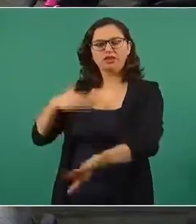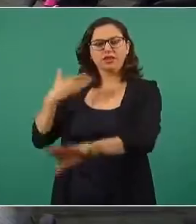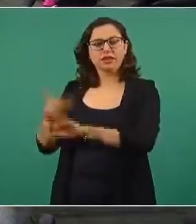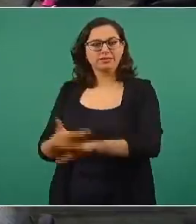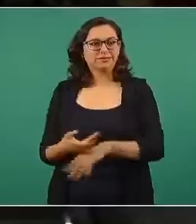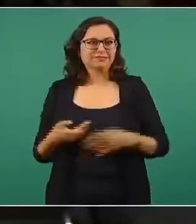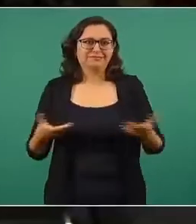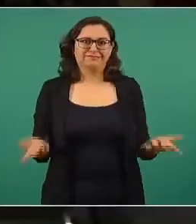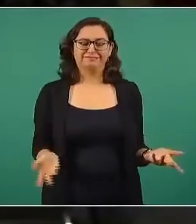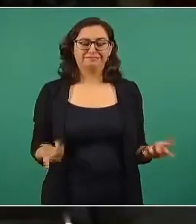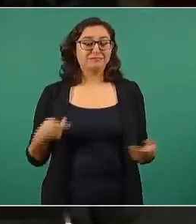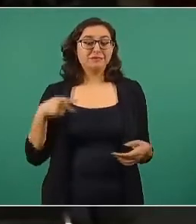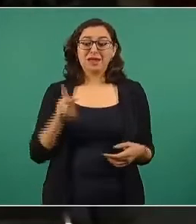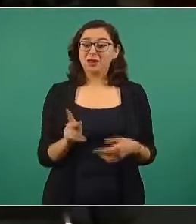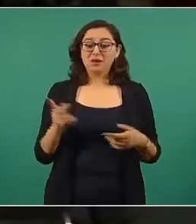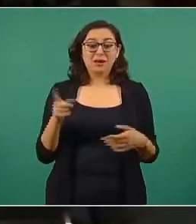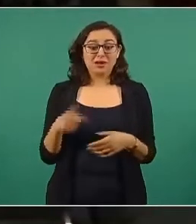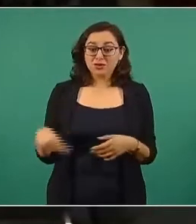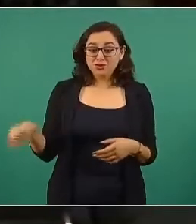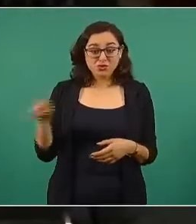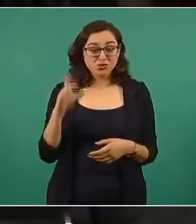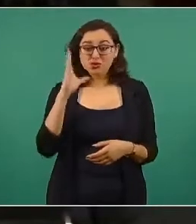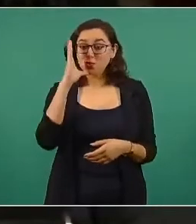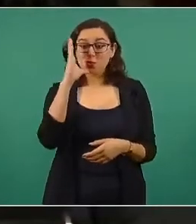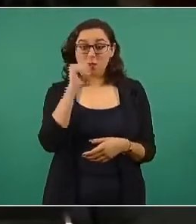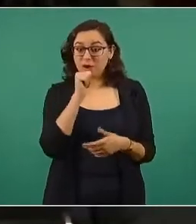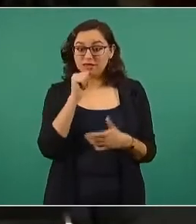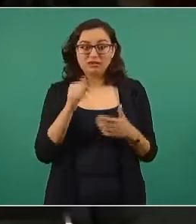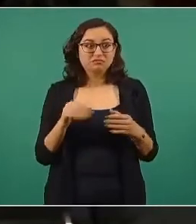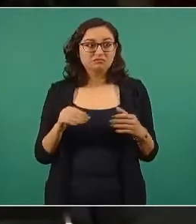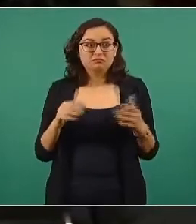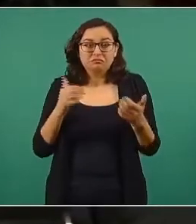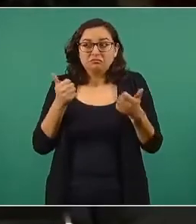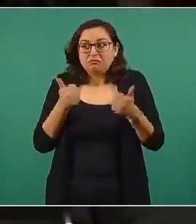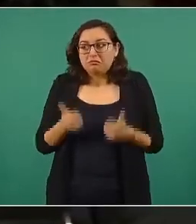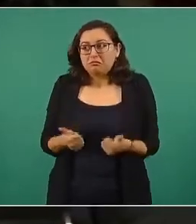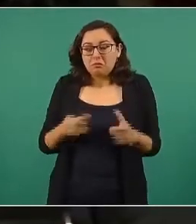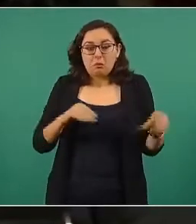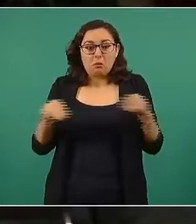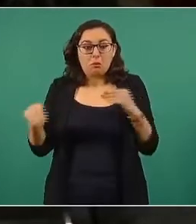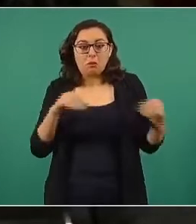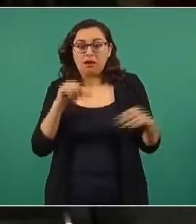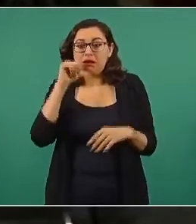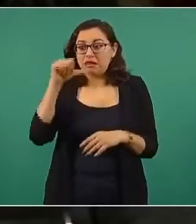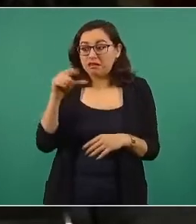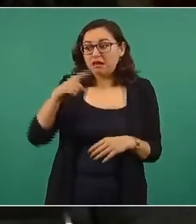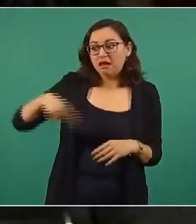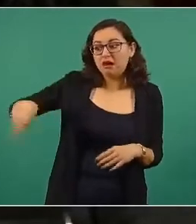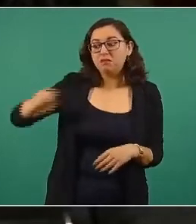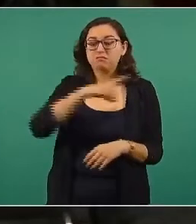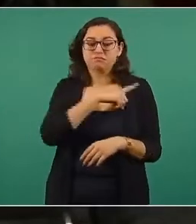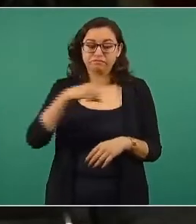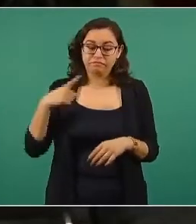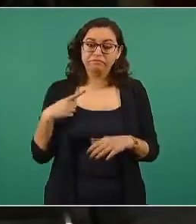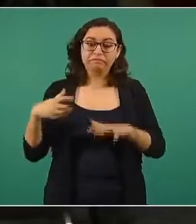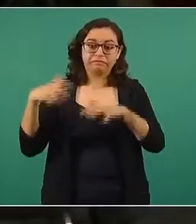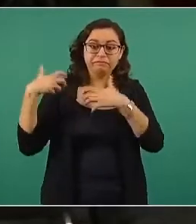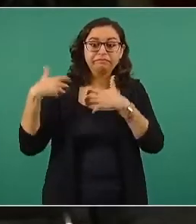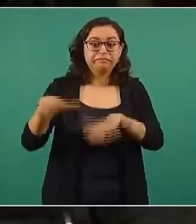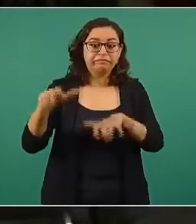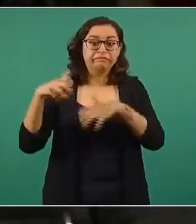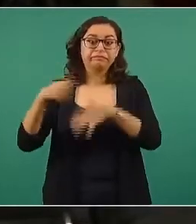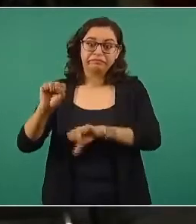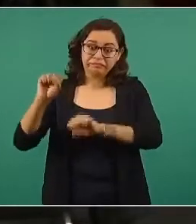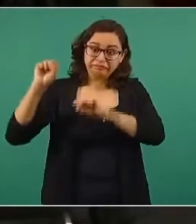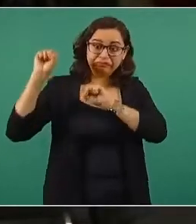tienen que seguir haciendo lo mismo. Y estos estudiantes, precisamente con estas movilizaciones, mantuvieron abiertas las escuelas normales